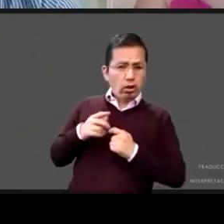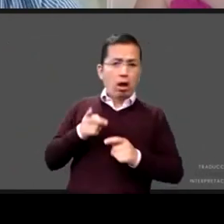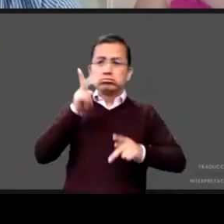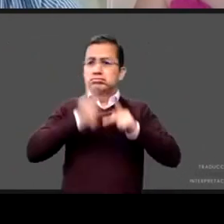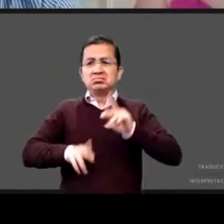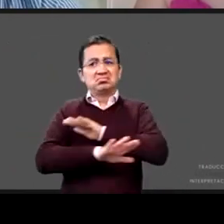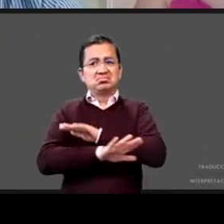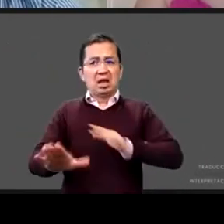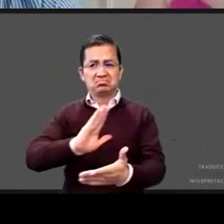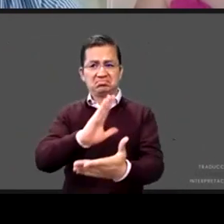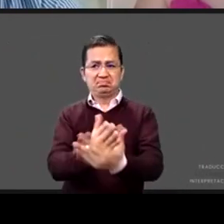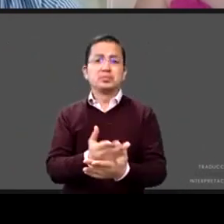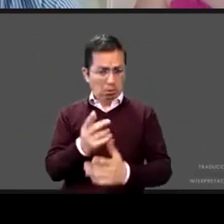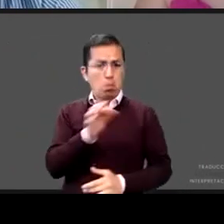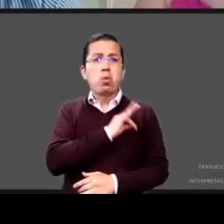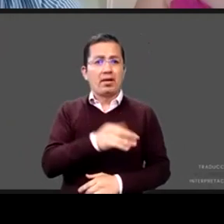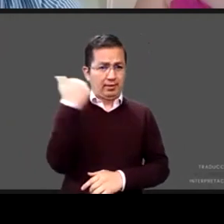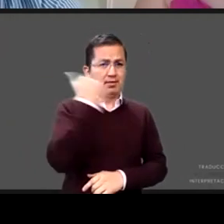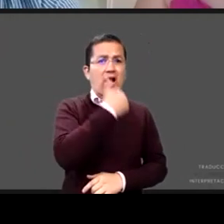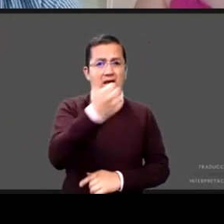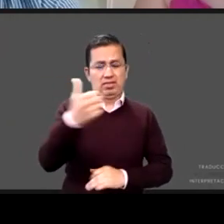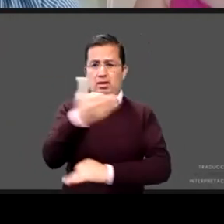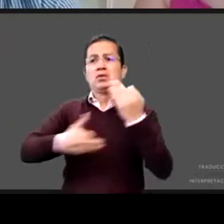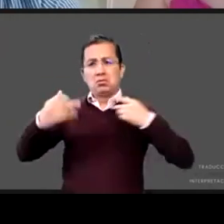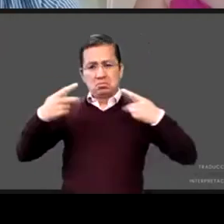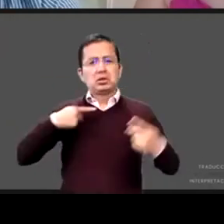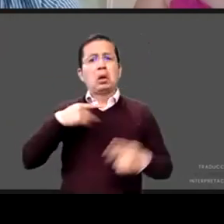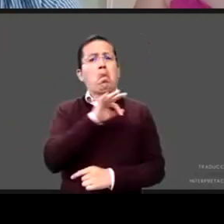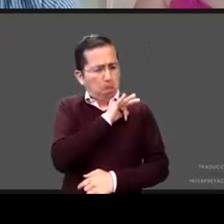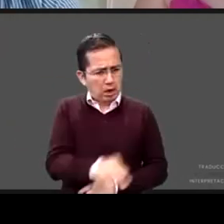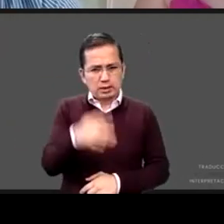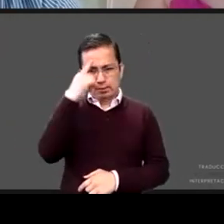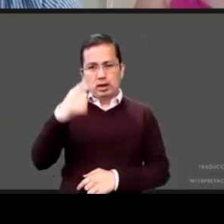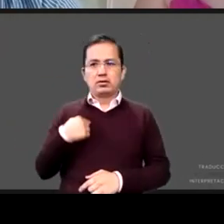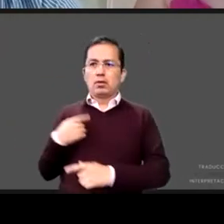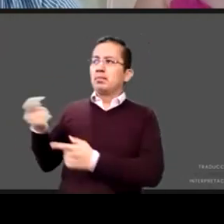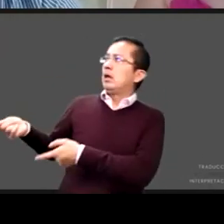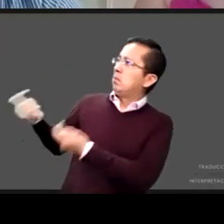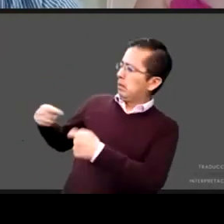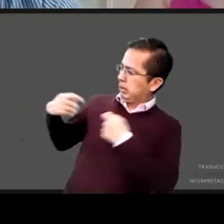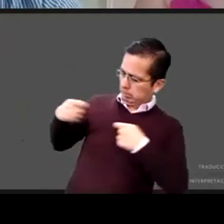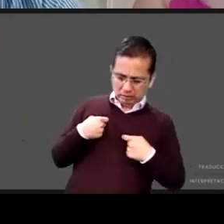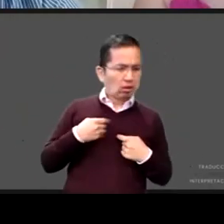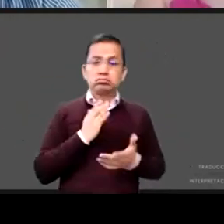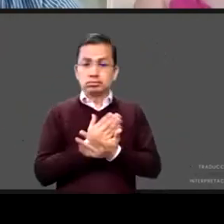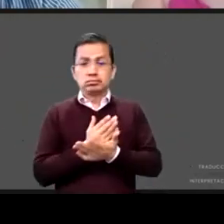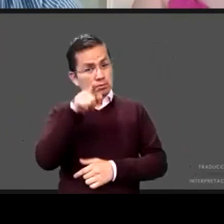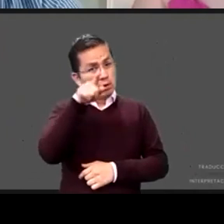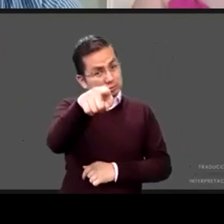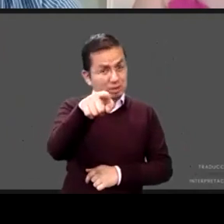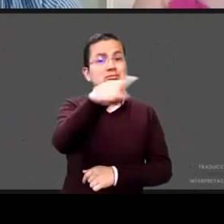esa violencia era verbal y no creemos que era violencia grande y que nos preocupara. Ustedes pueden cambiar ese ciclo de